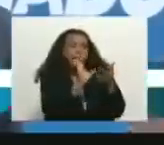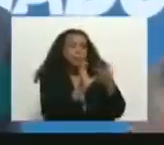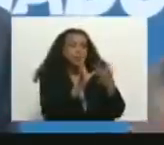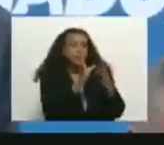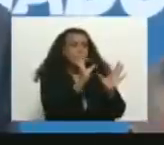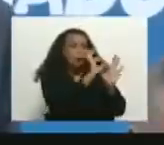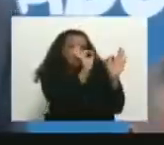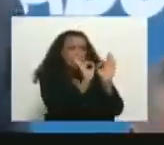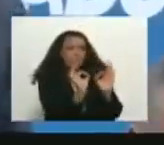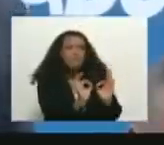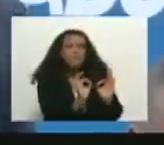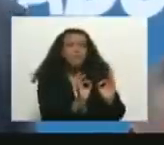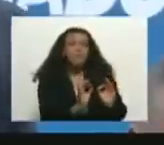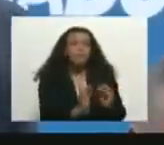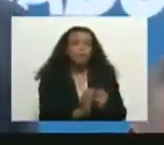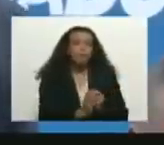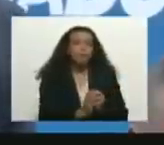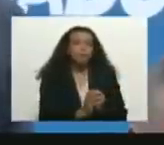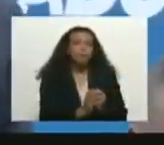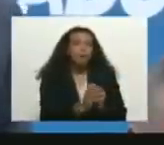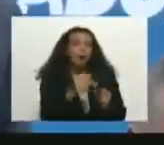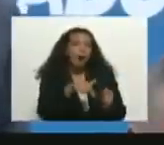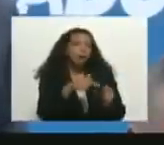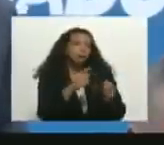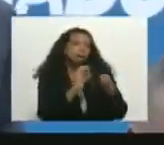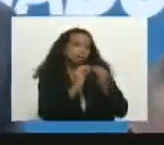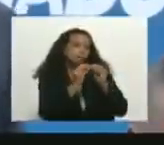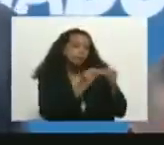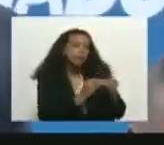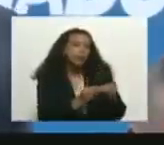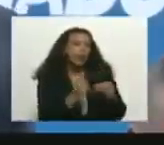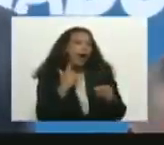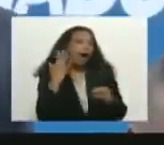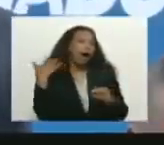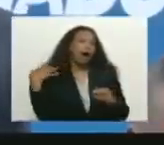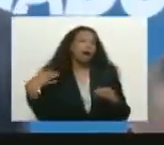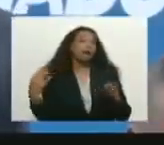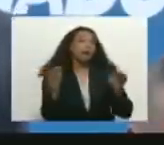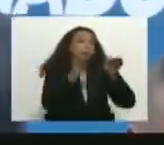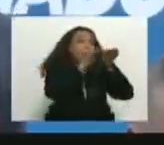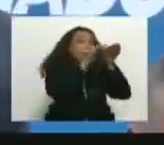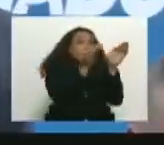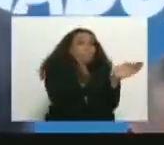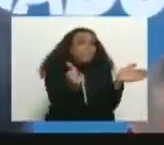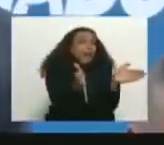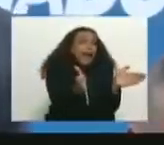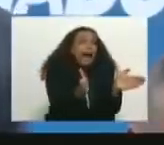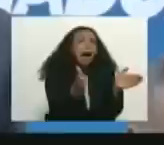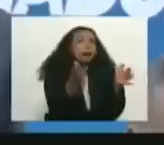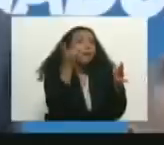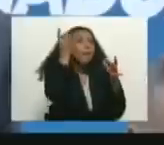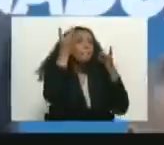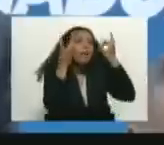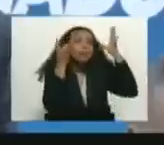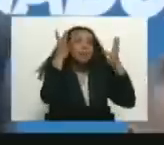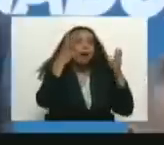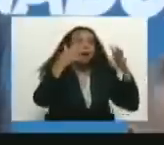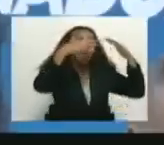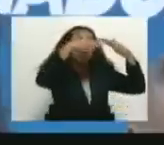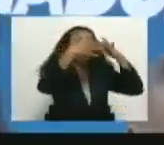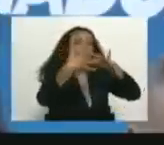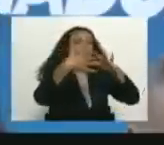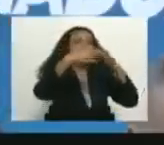característicos de hoy. Correcto. Era un ermit, era algo improvisado, palmera,